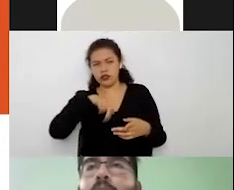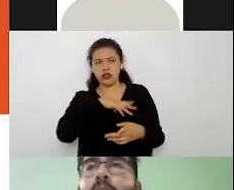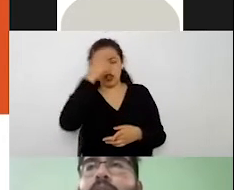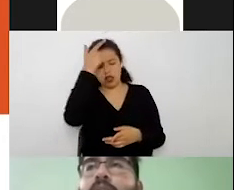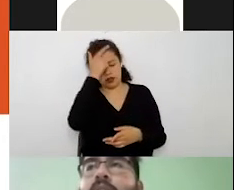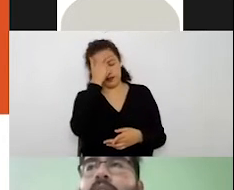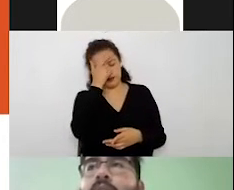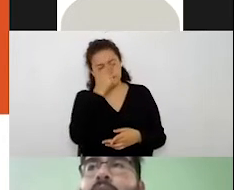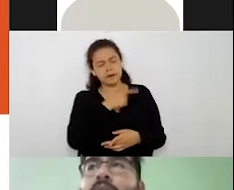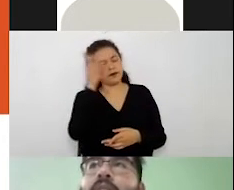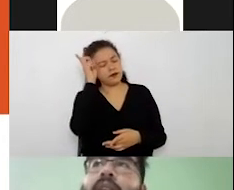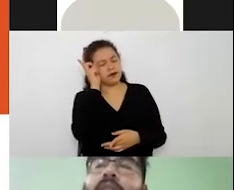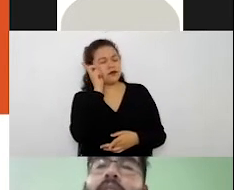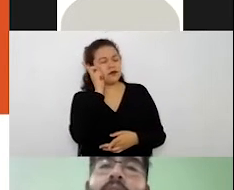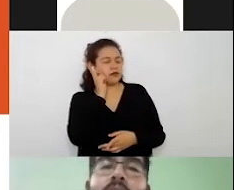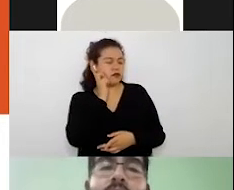que puede ser